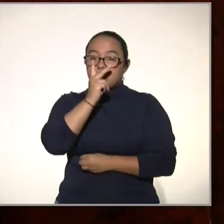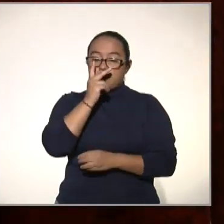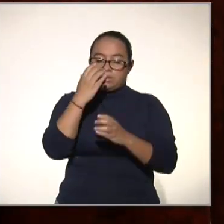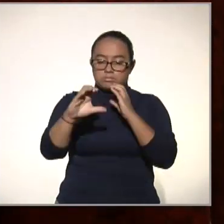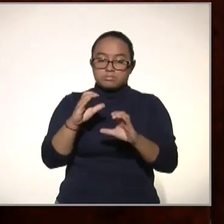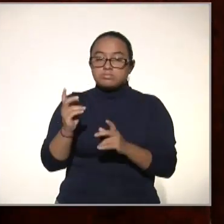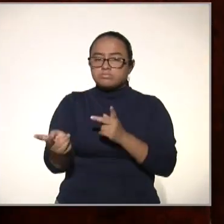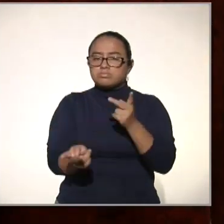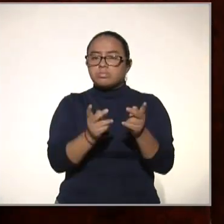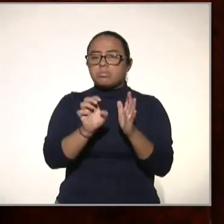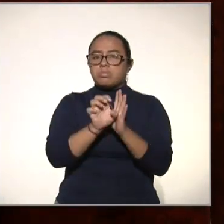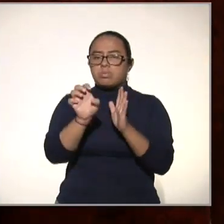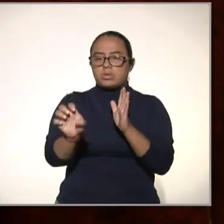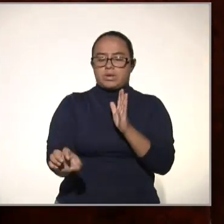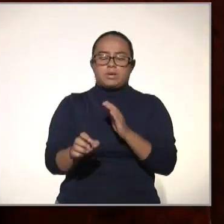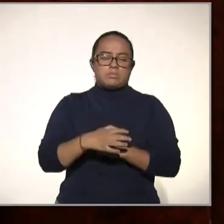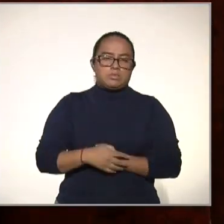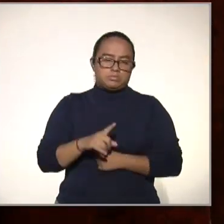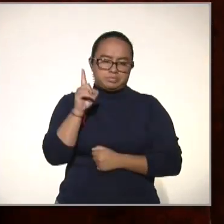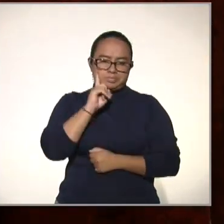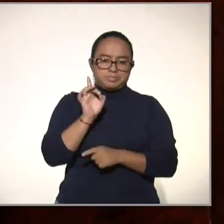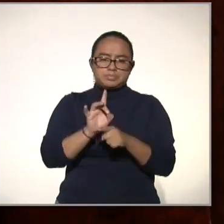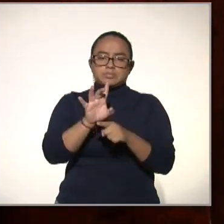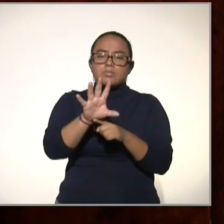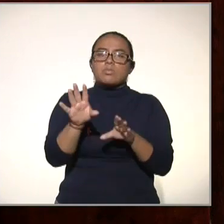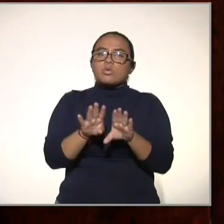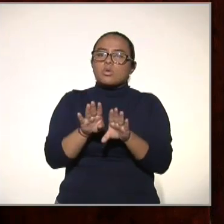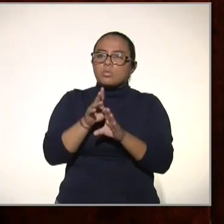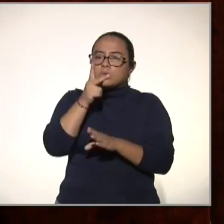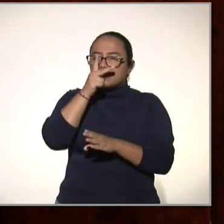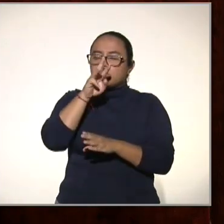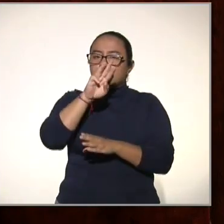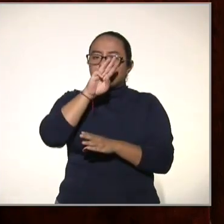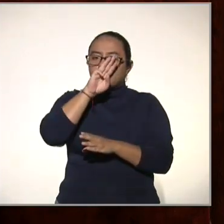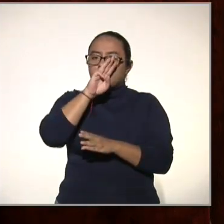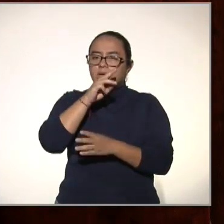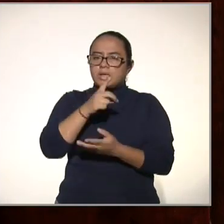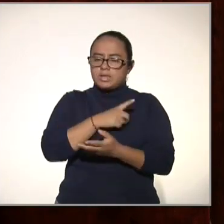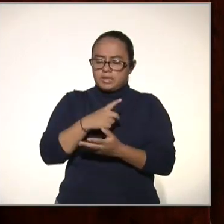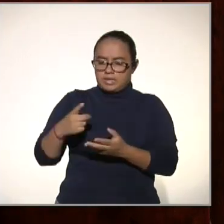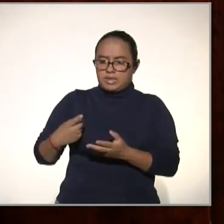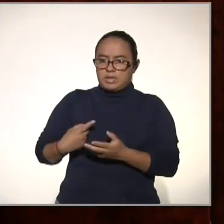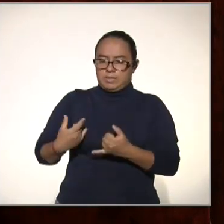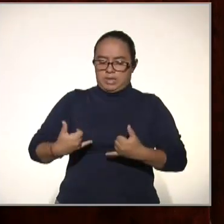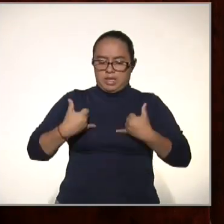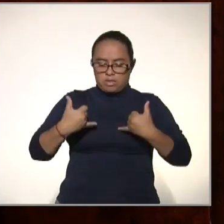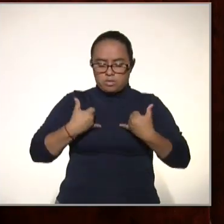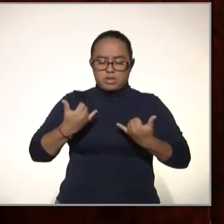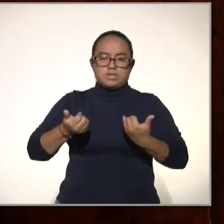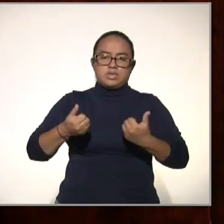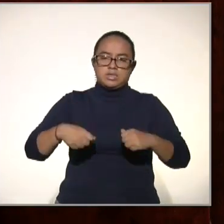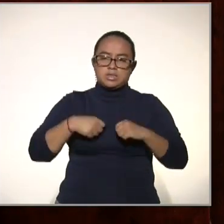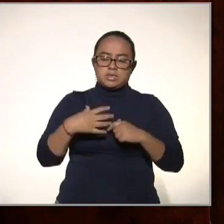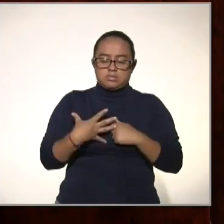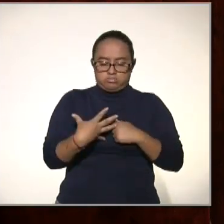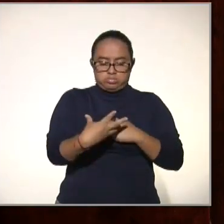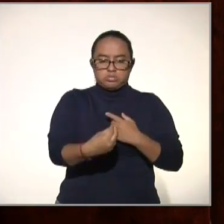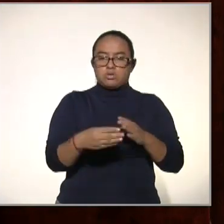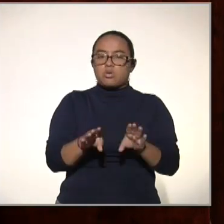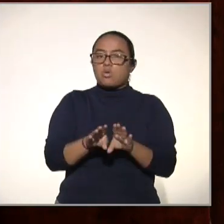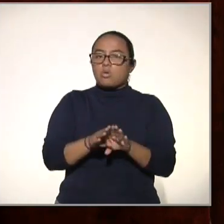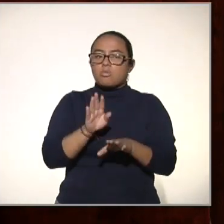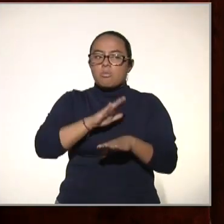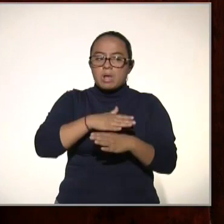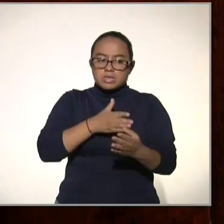nos preguntan, por ejemplo, Gaby Cuellar, ¿cómo pueden los padres construir un yo en sus adolescentes hijos sin interferir? Pues considero